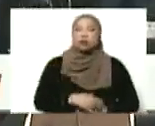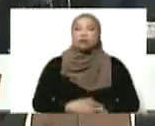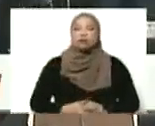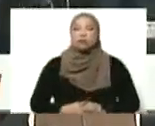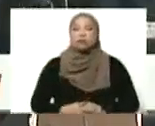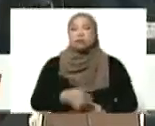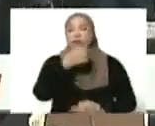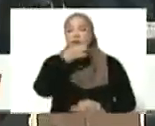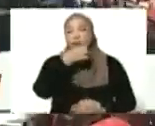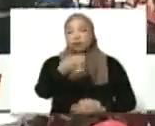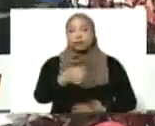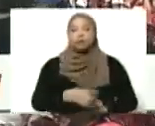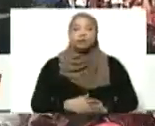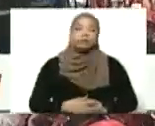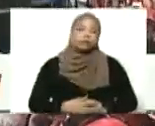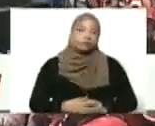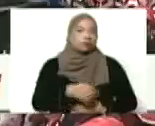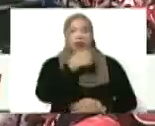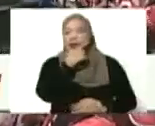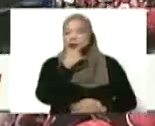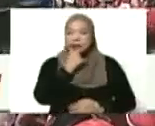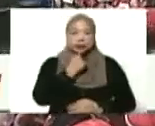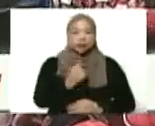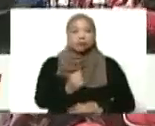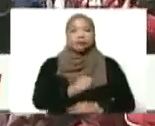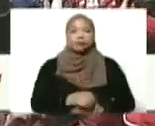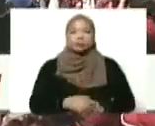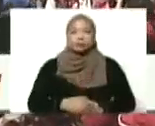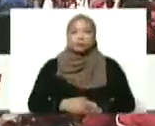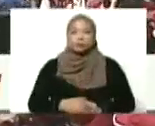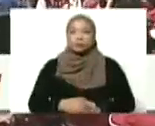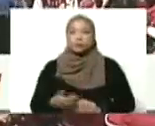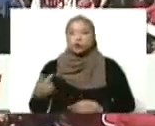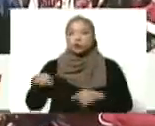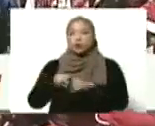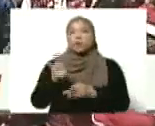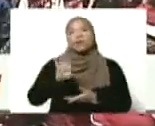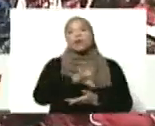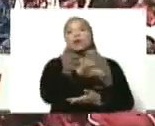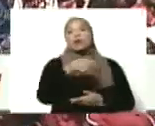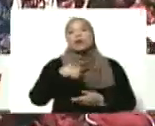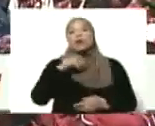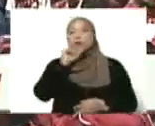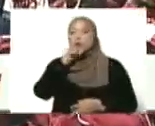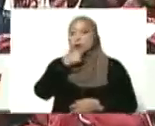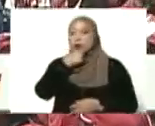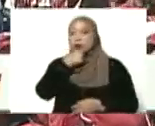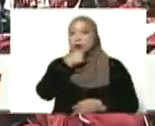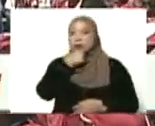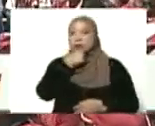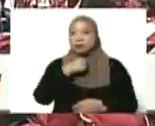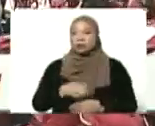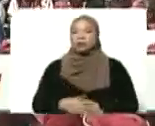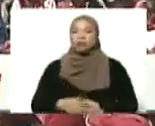Más fácil. Mucho más fácil. Como la canción de mi abuela, pues. La